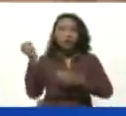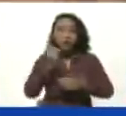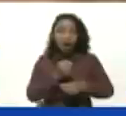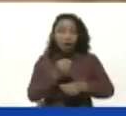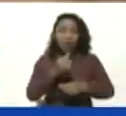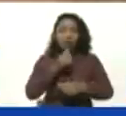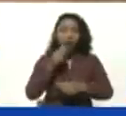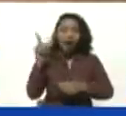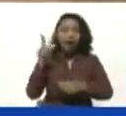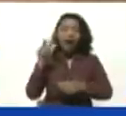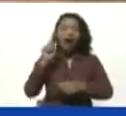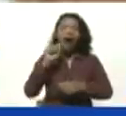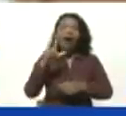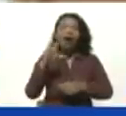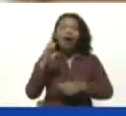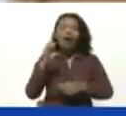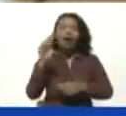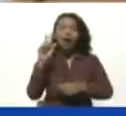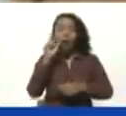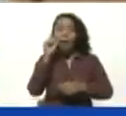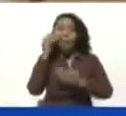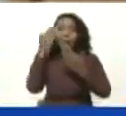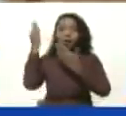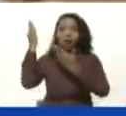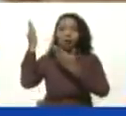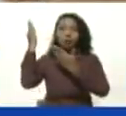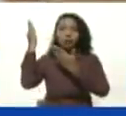Saab del mundo.